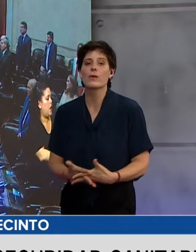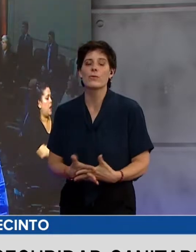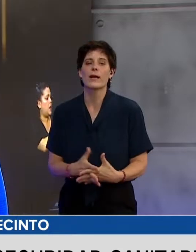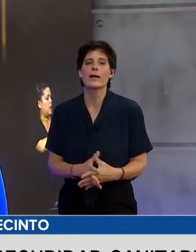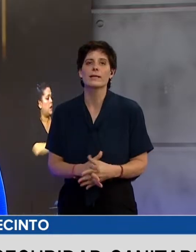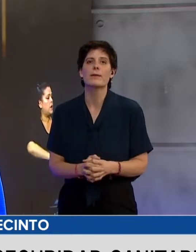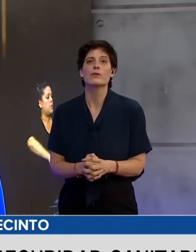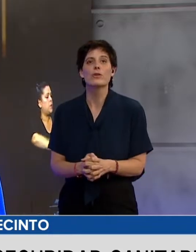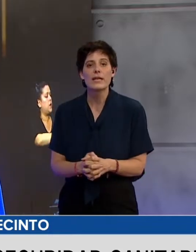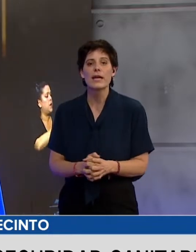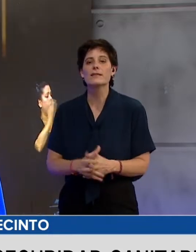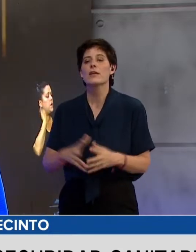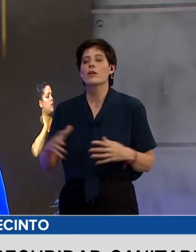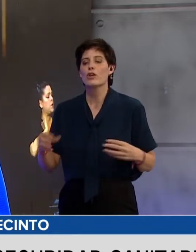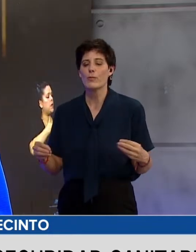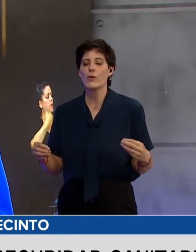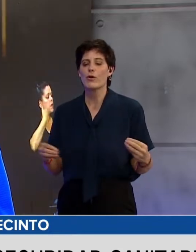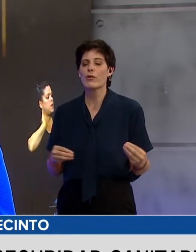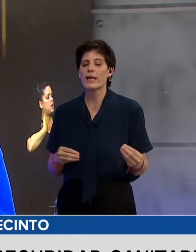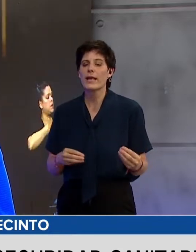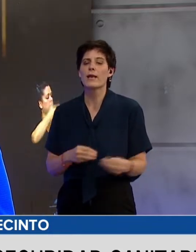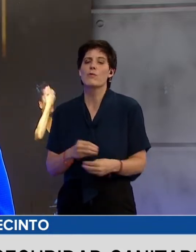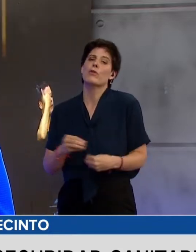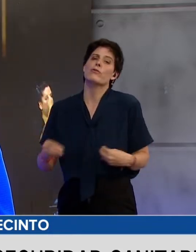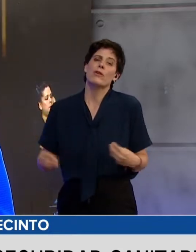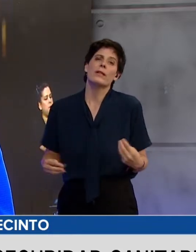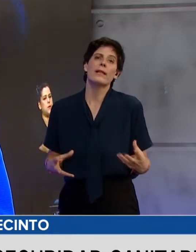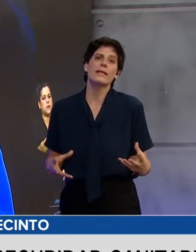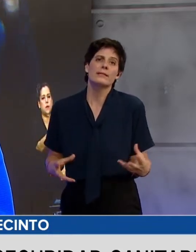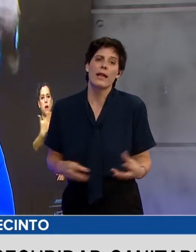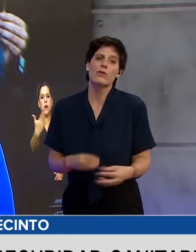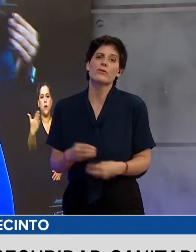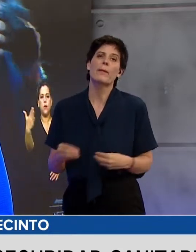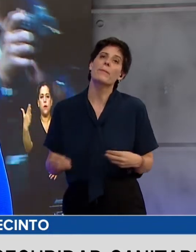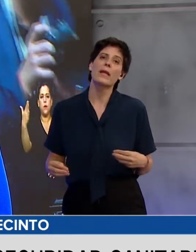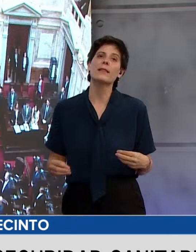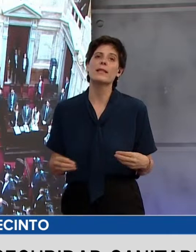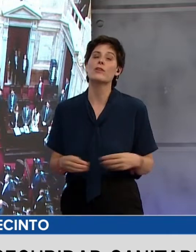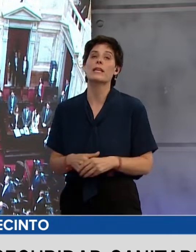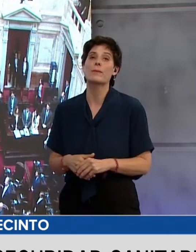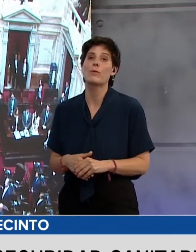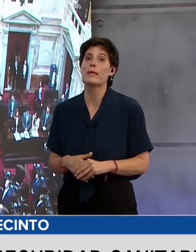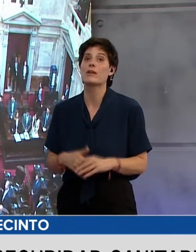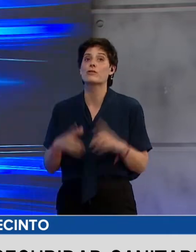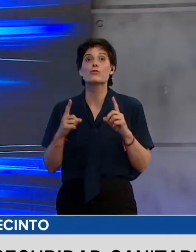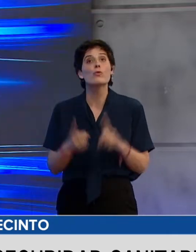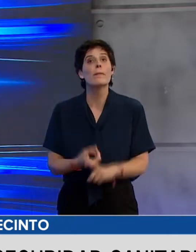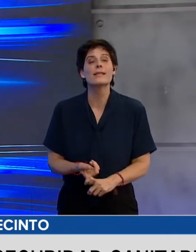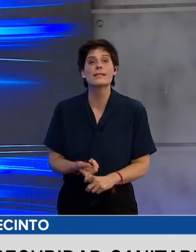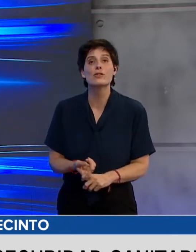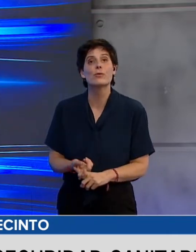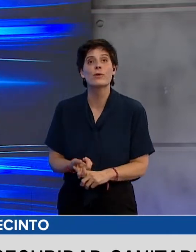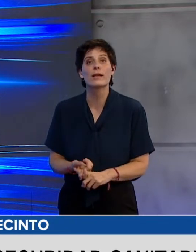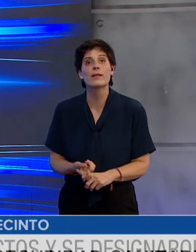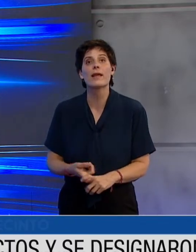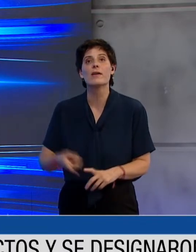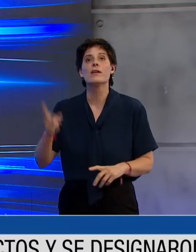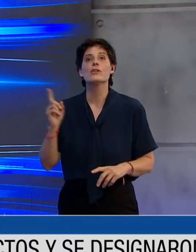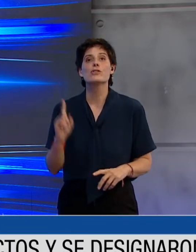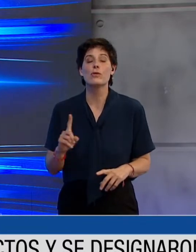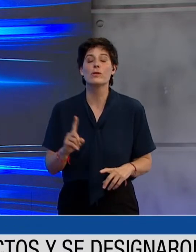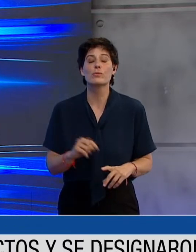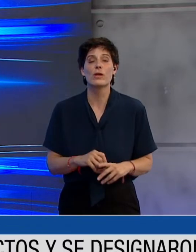diagnosticar algunas patologías, como modo de un control desde el Estado también de los equipos médicos. Tuvo media sanción por